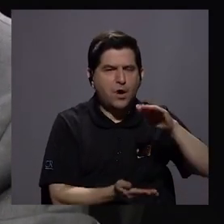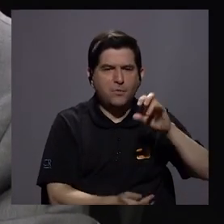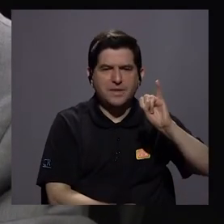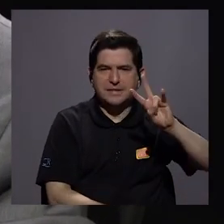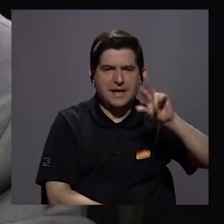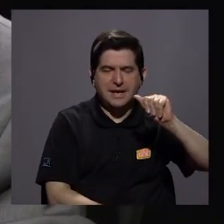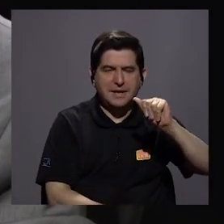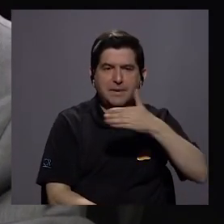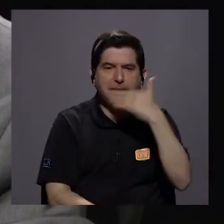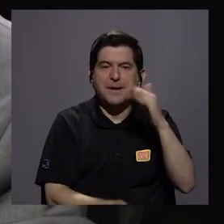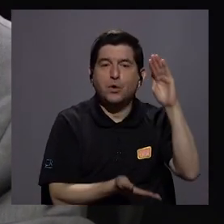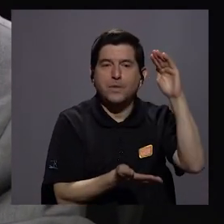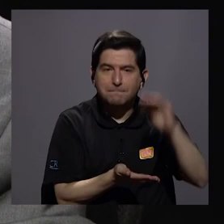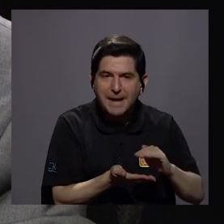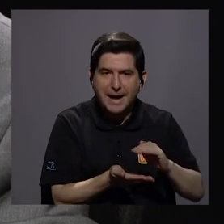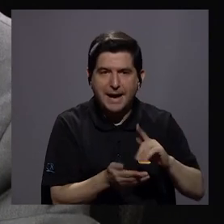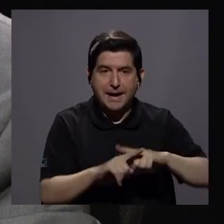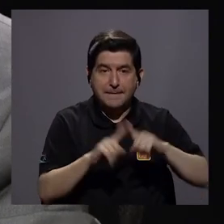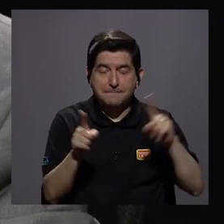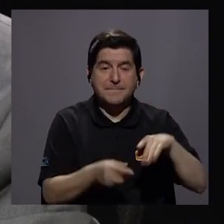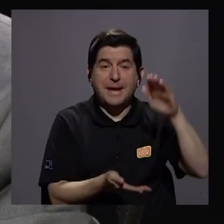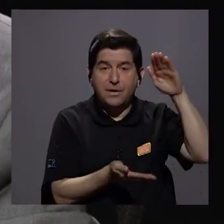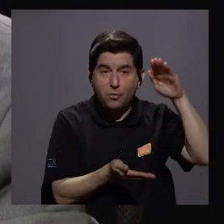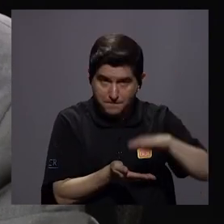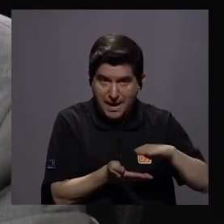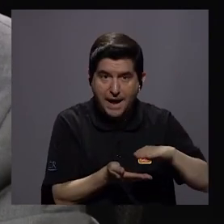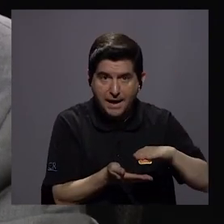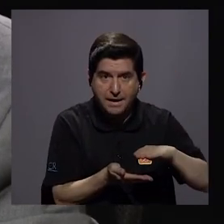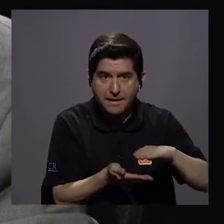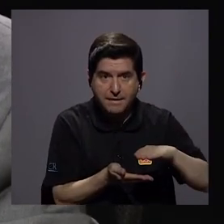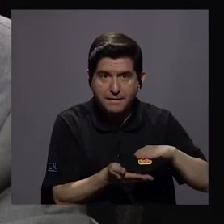impuesto baja? Pero baja